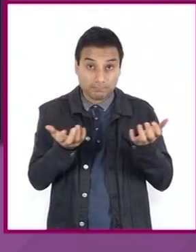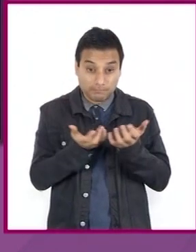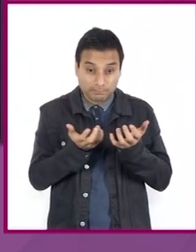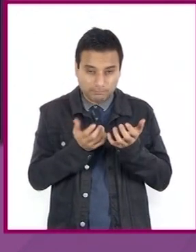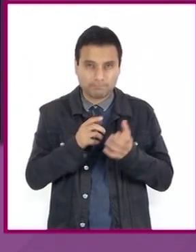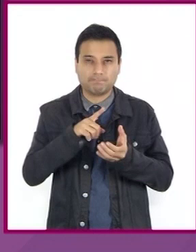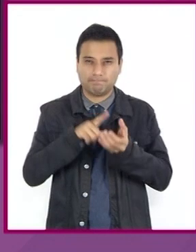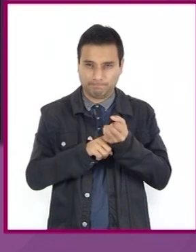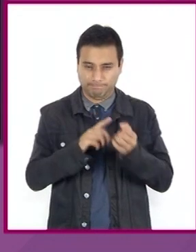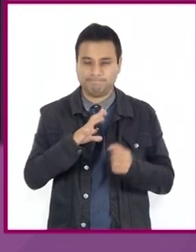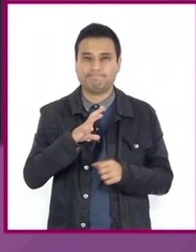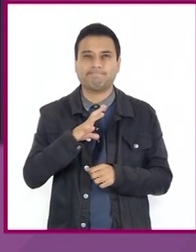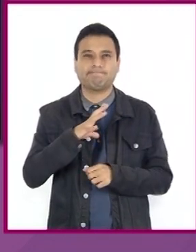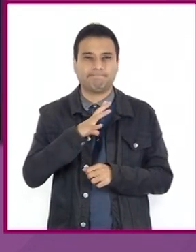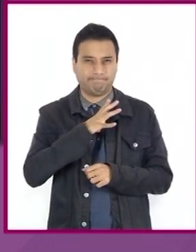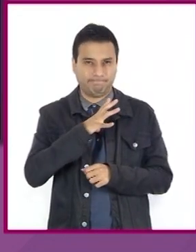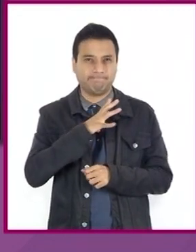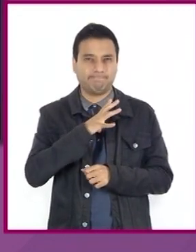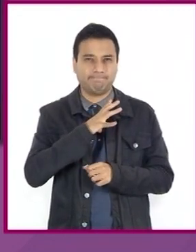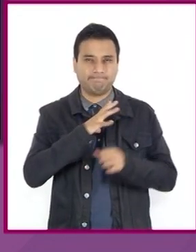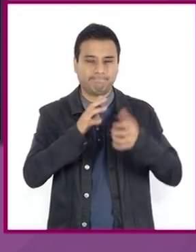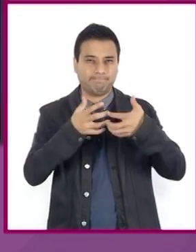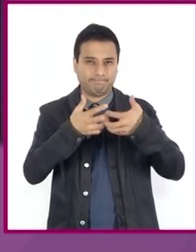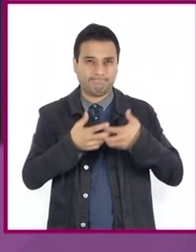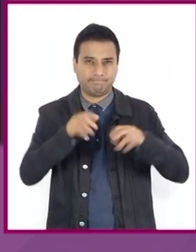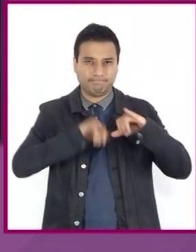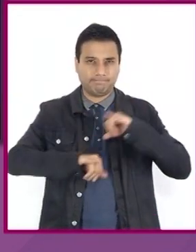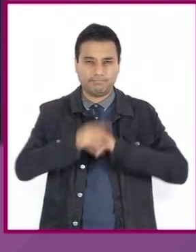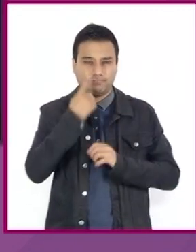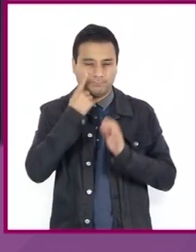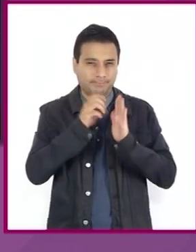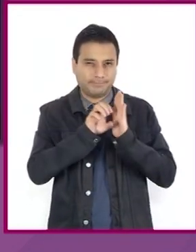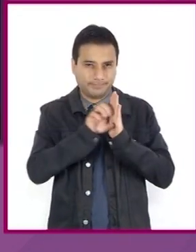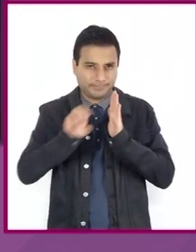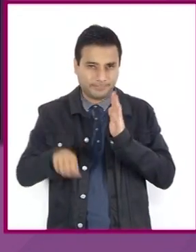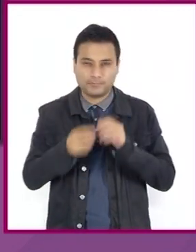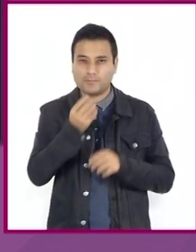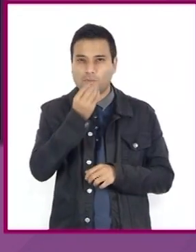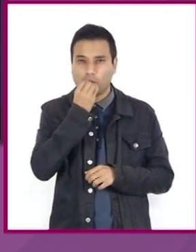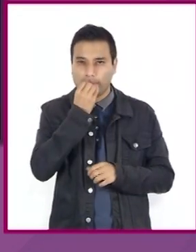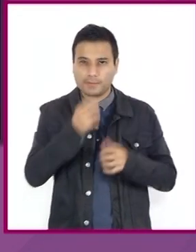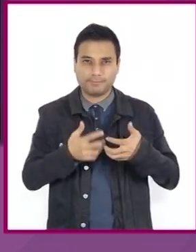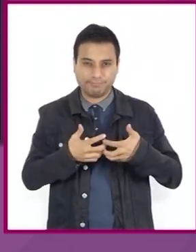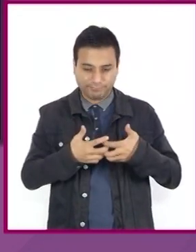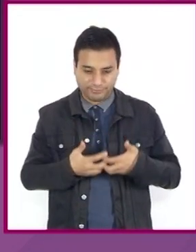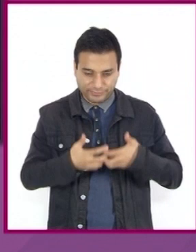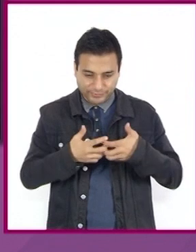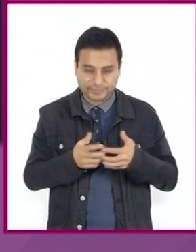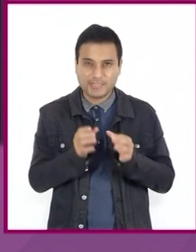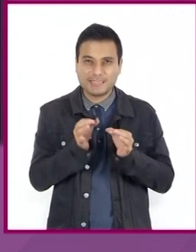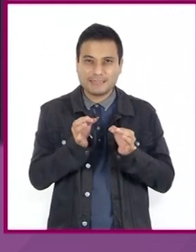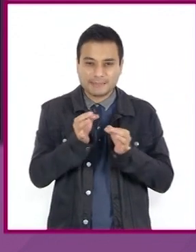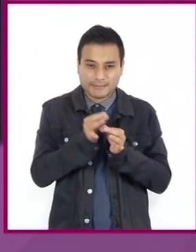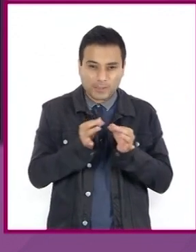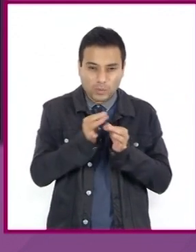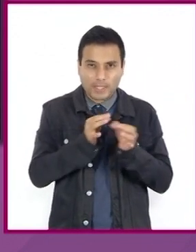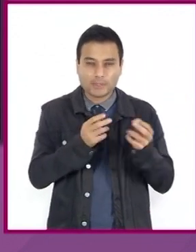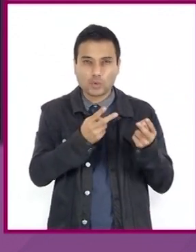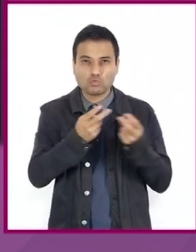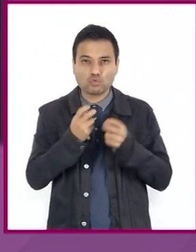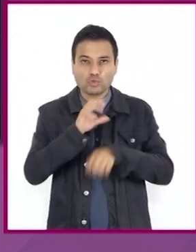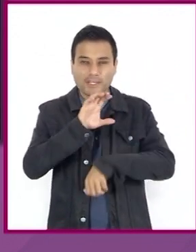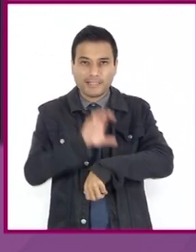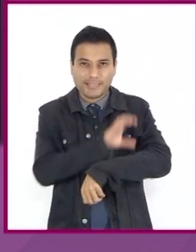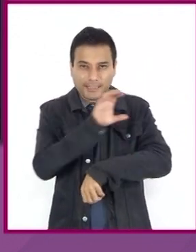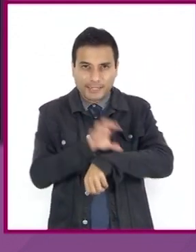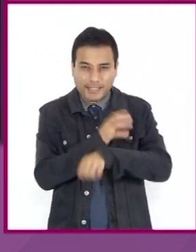La digestión de los alimentos, la transformación de los nutrimentos en el hígado, la obtención de energía en las células, la elaboración de las proteínas